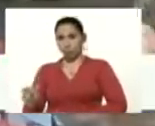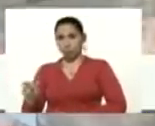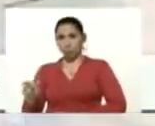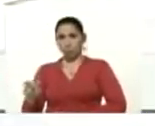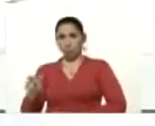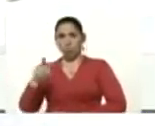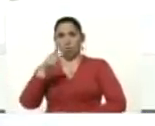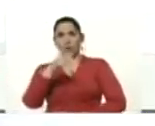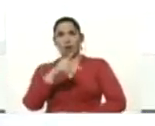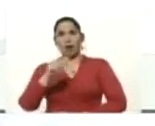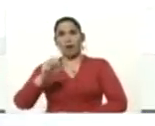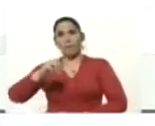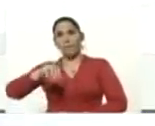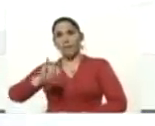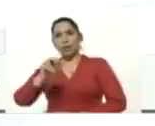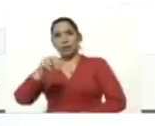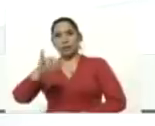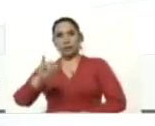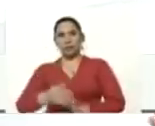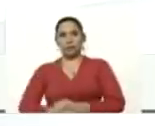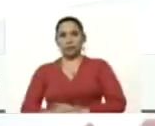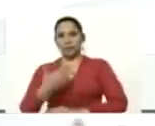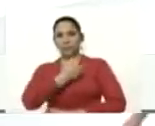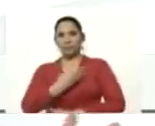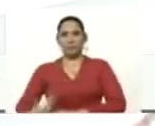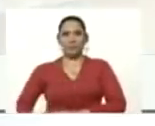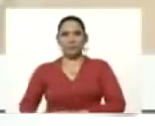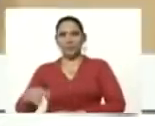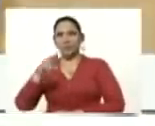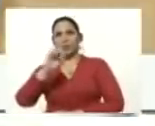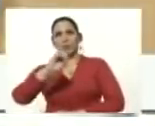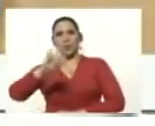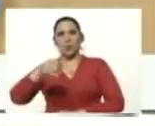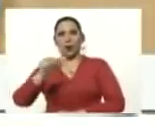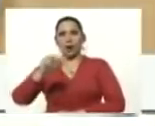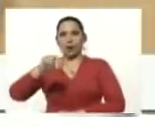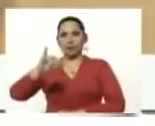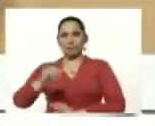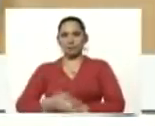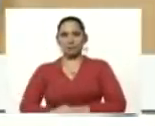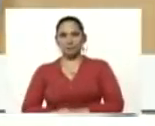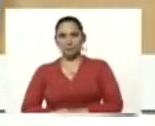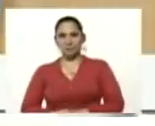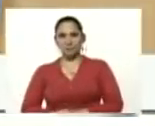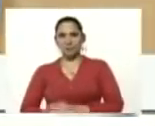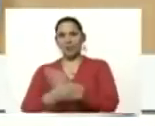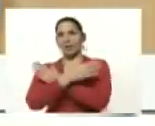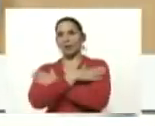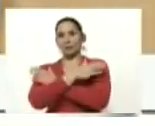Khomeini, al presidente Rouhani. Pronto viajaré a Irán,